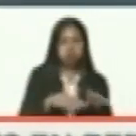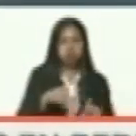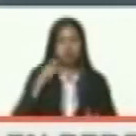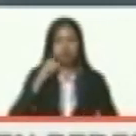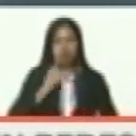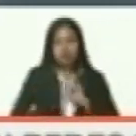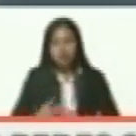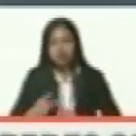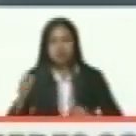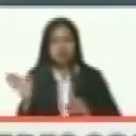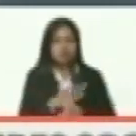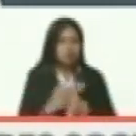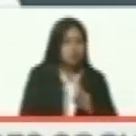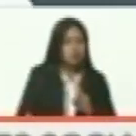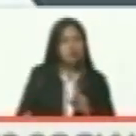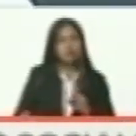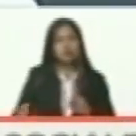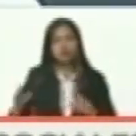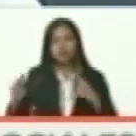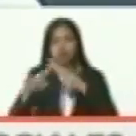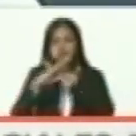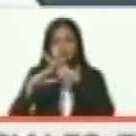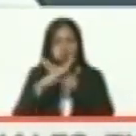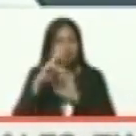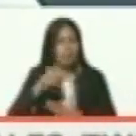amenazan, agreden, sancionan.